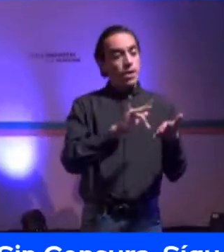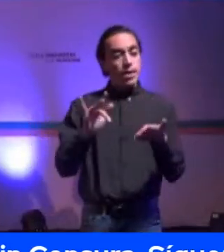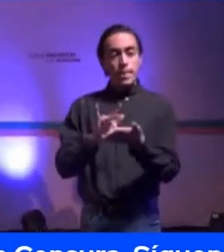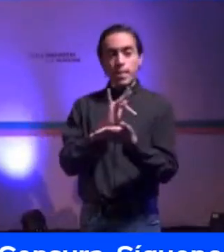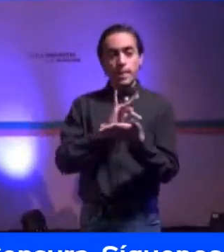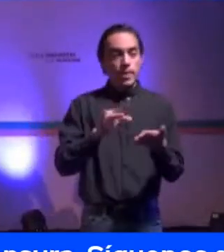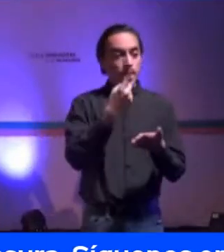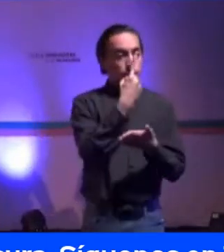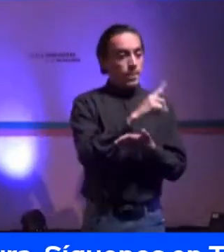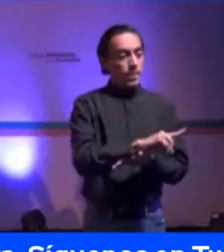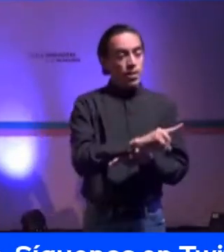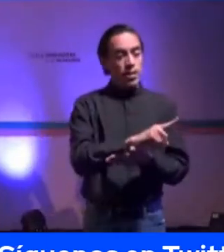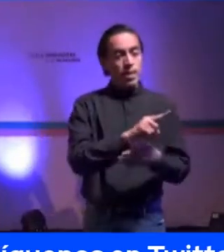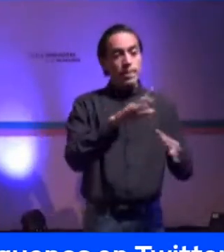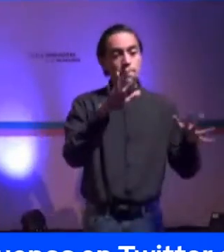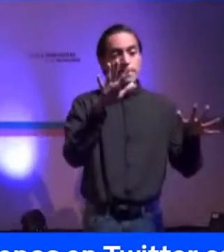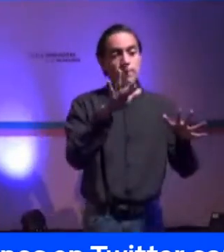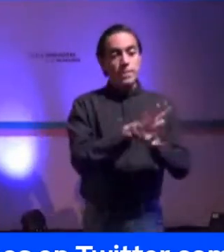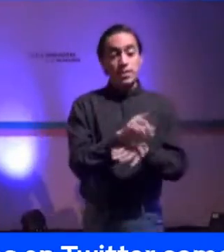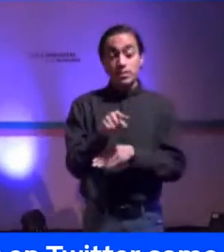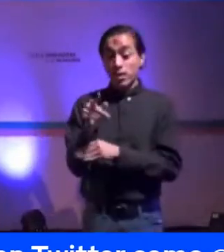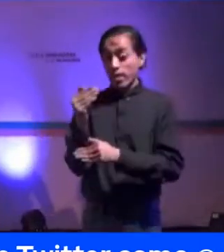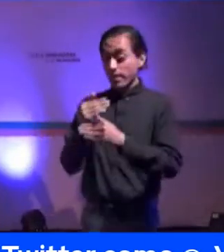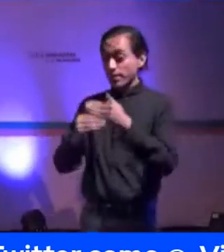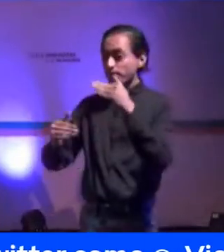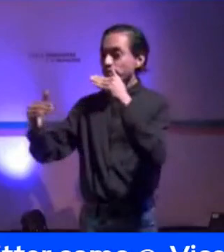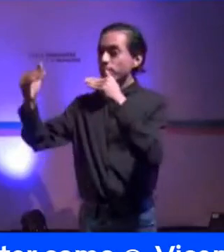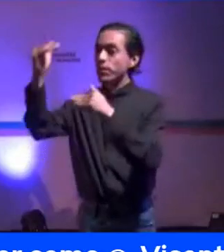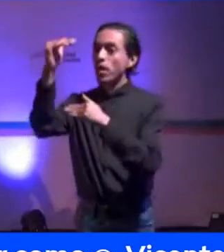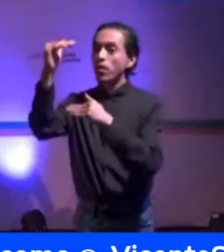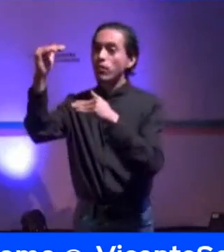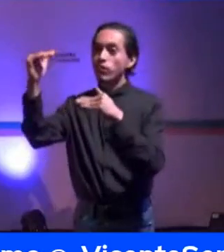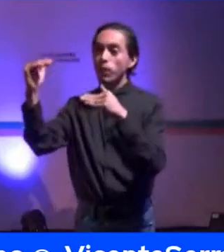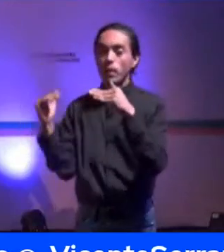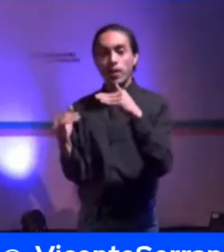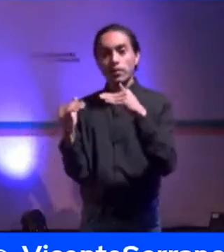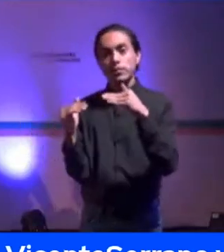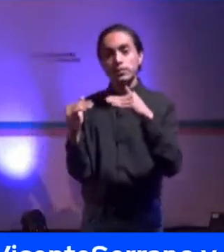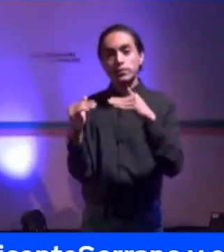que se caigan del pedestal esas vacas sagradas.